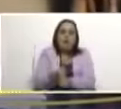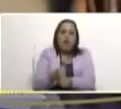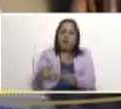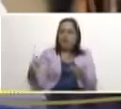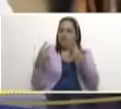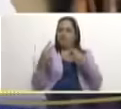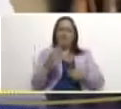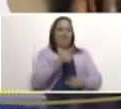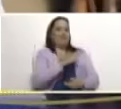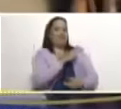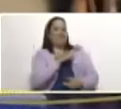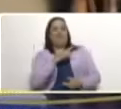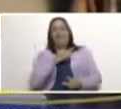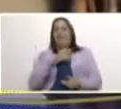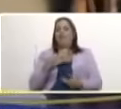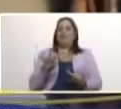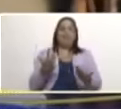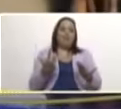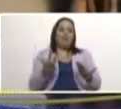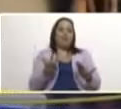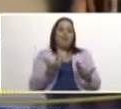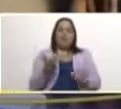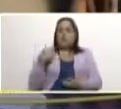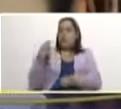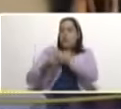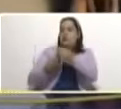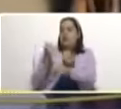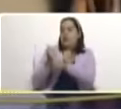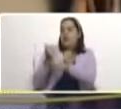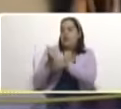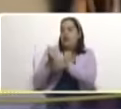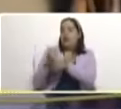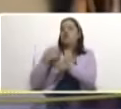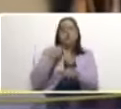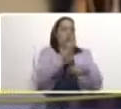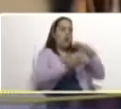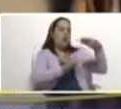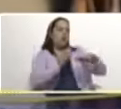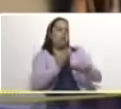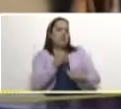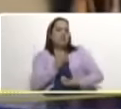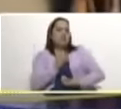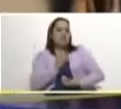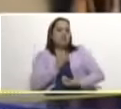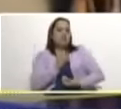uno, si uno cumple o no cumple, si uno hace o no hace